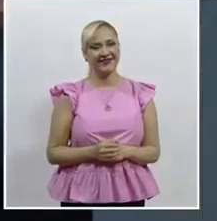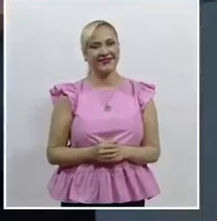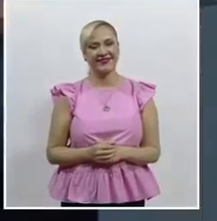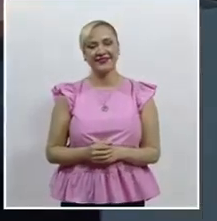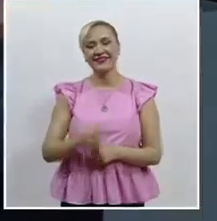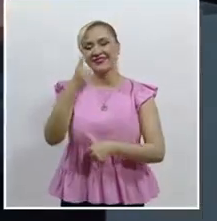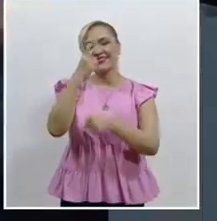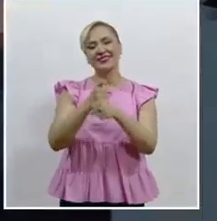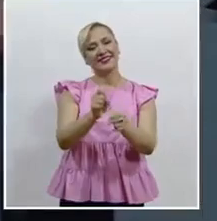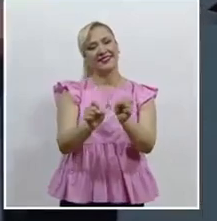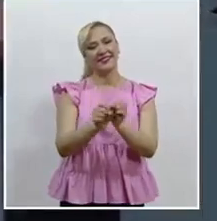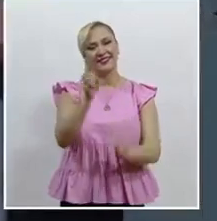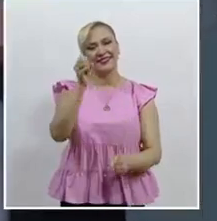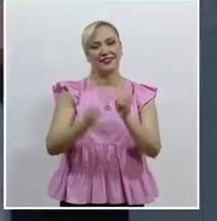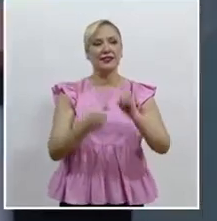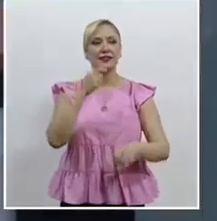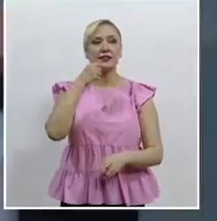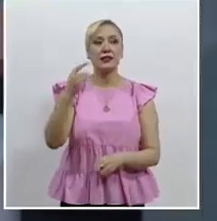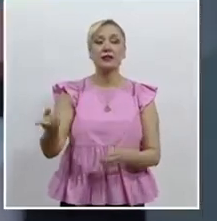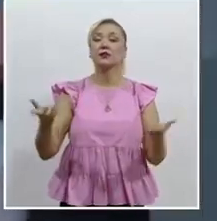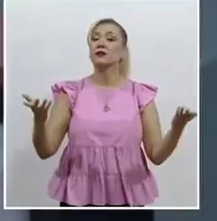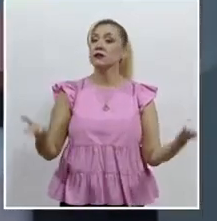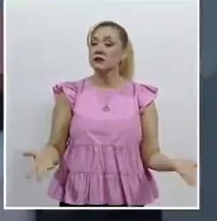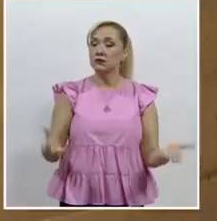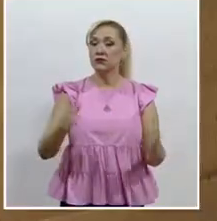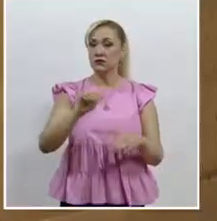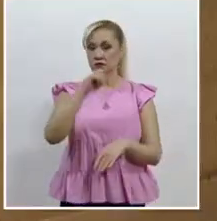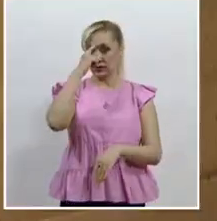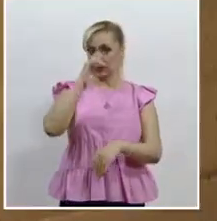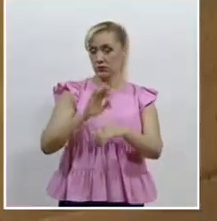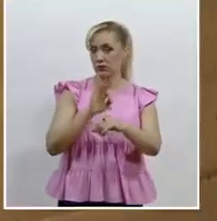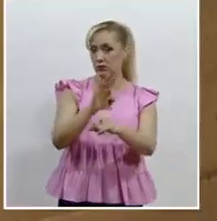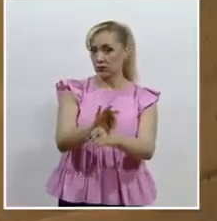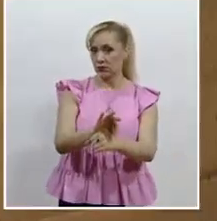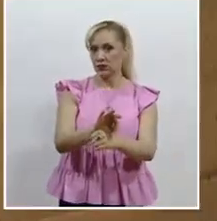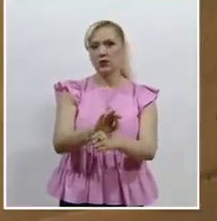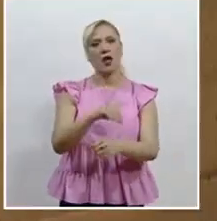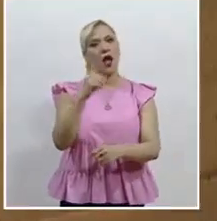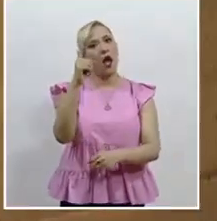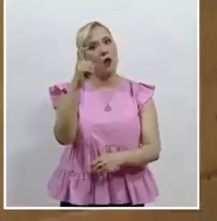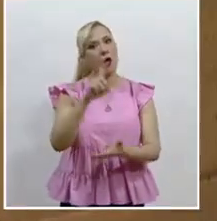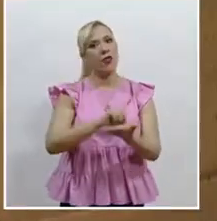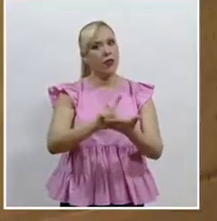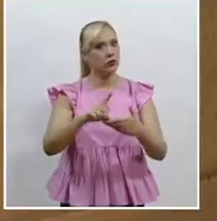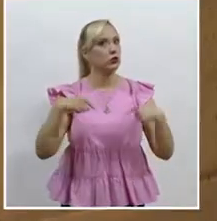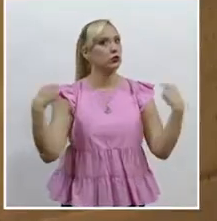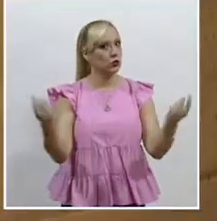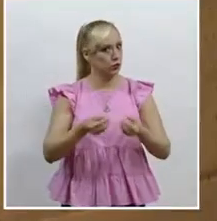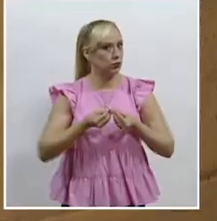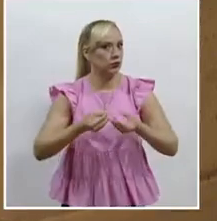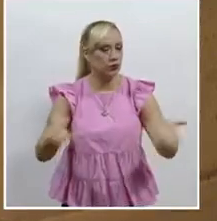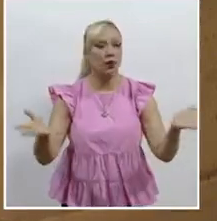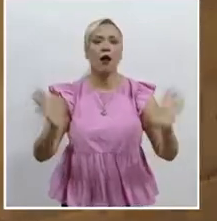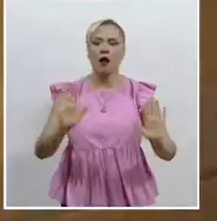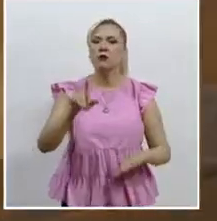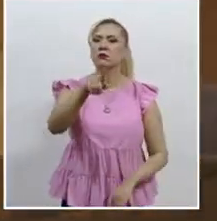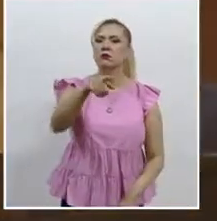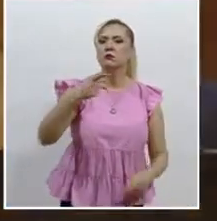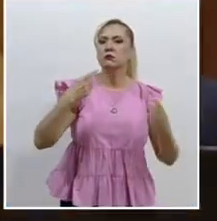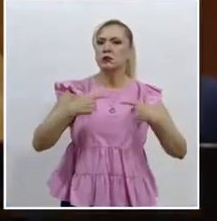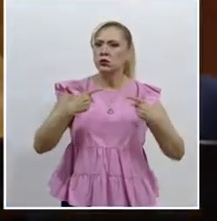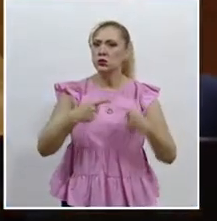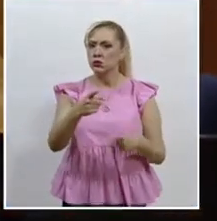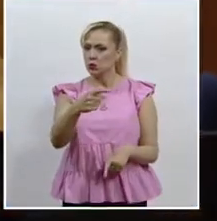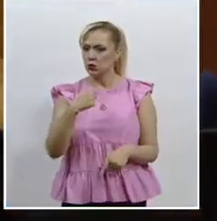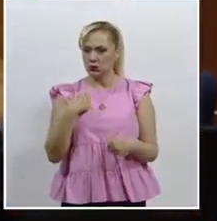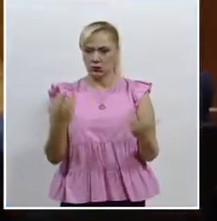En la primera sala de la Corte estableció que el estándar de protección del derecho humano al agua reconoce el derecho de las personas a que las autoridades